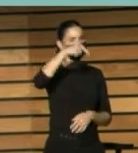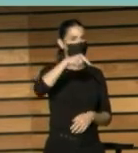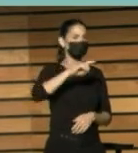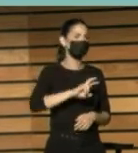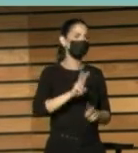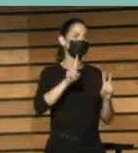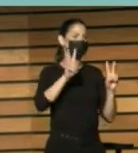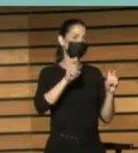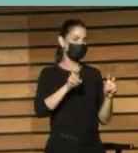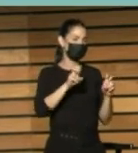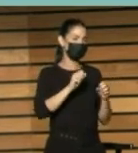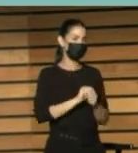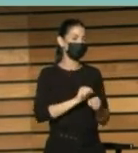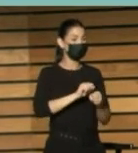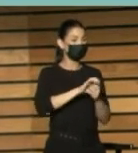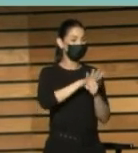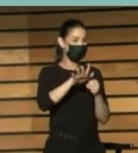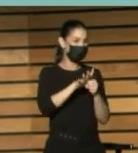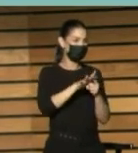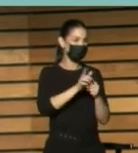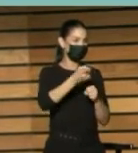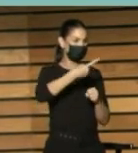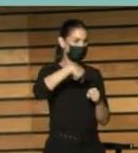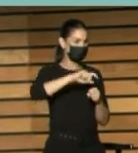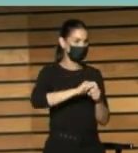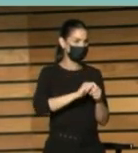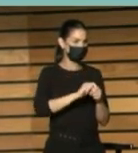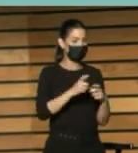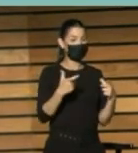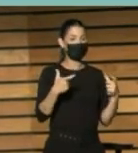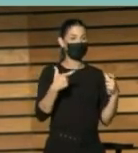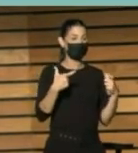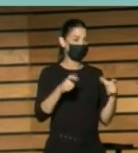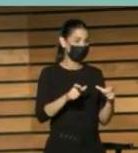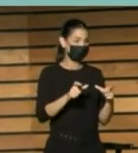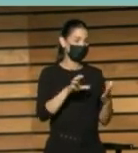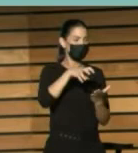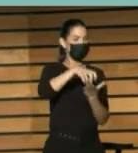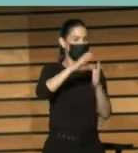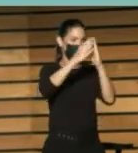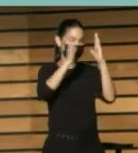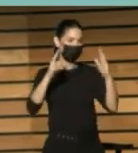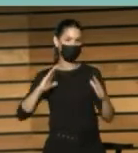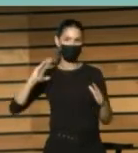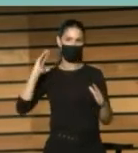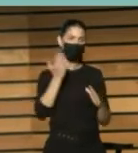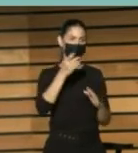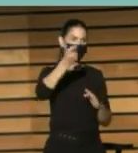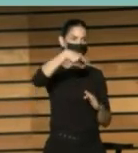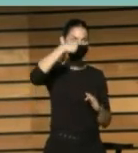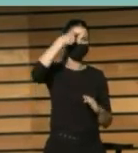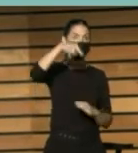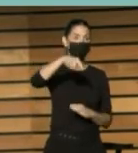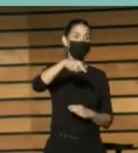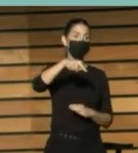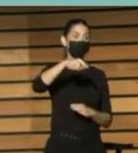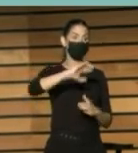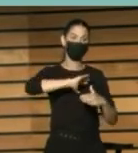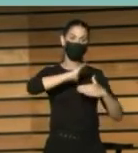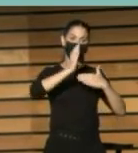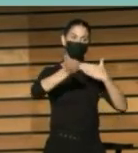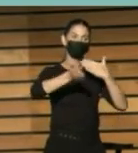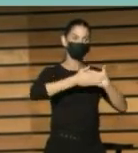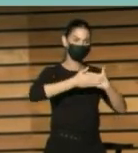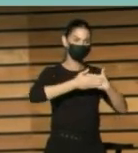afectado la pandemia a las bibliotecas. Habéis estado cerrados,